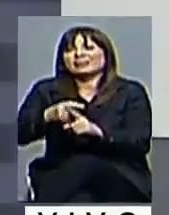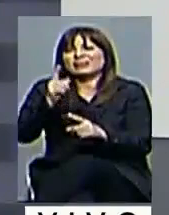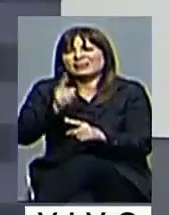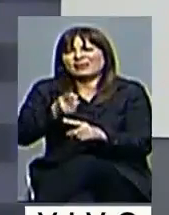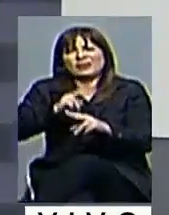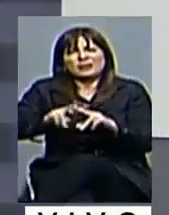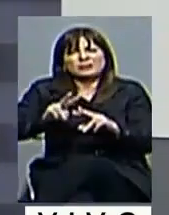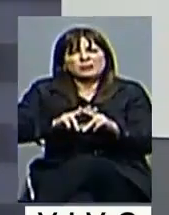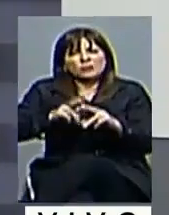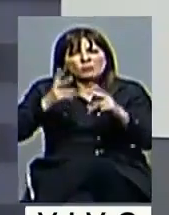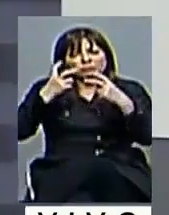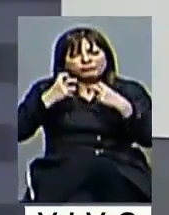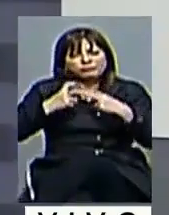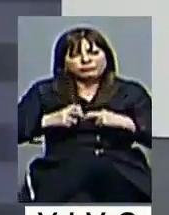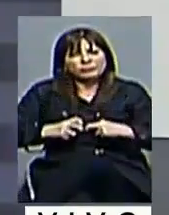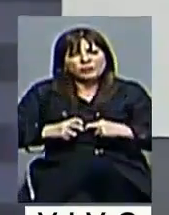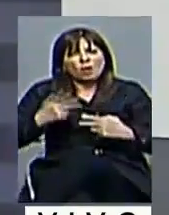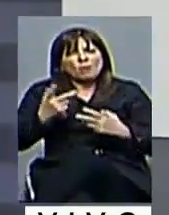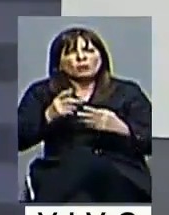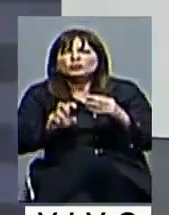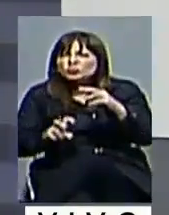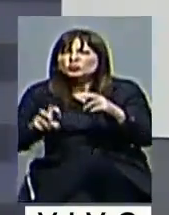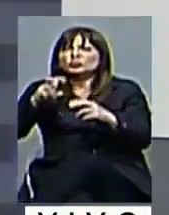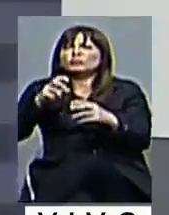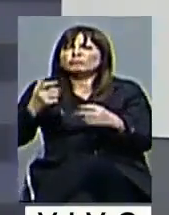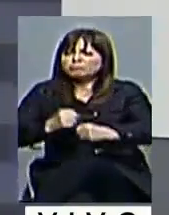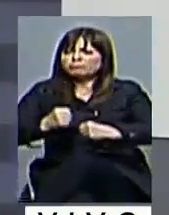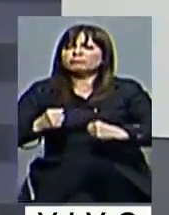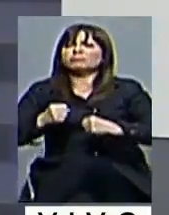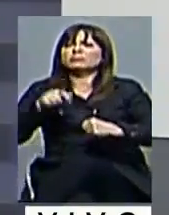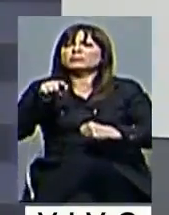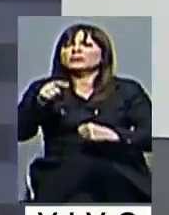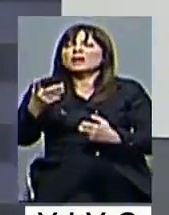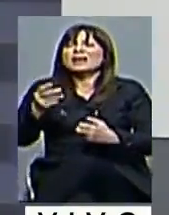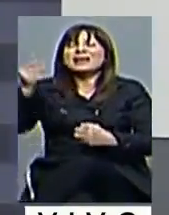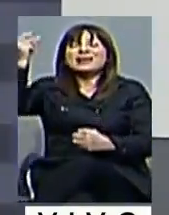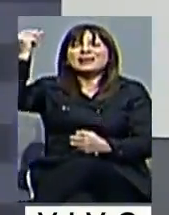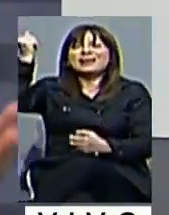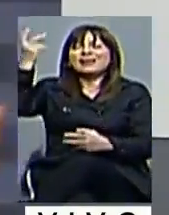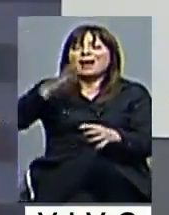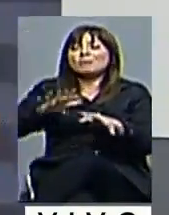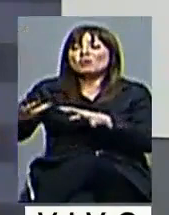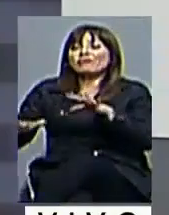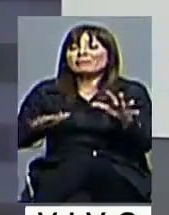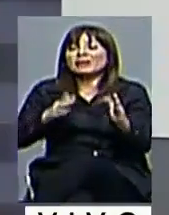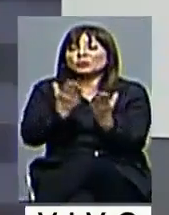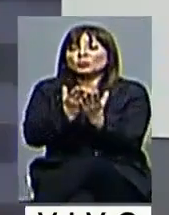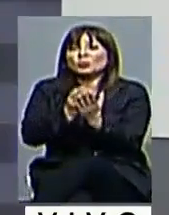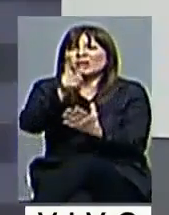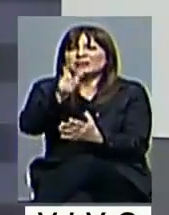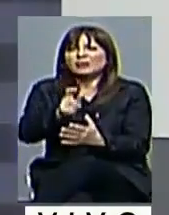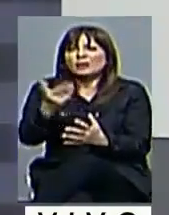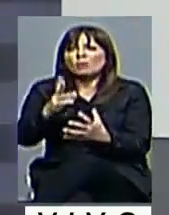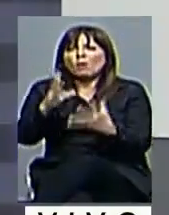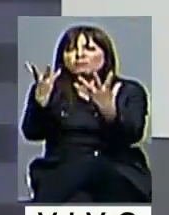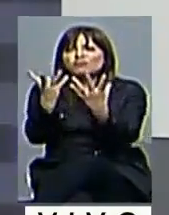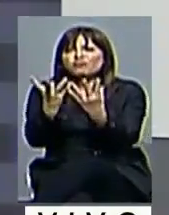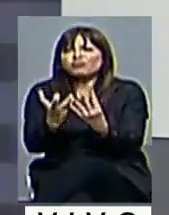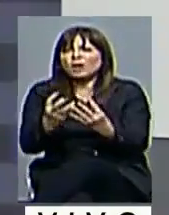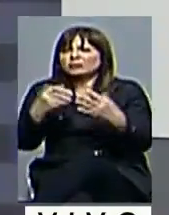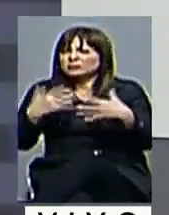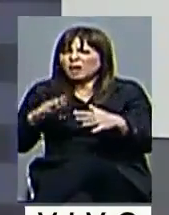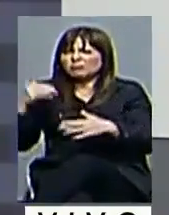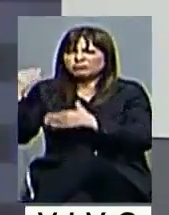claro. O sea, subirse un poco, porque la idea de el movimiento estudiantil venía adelgazándose ya. O sea,